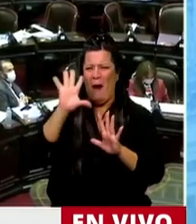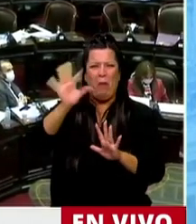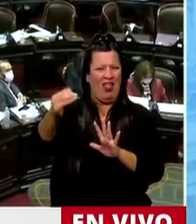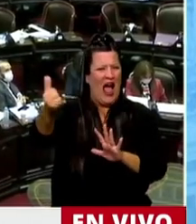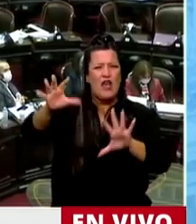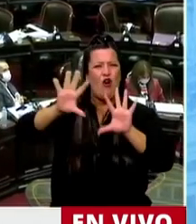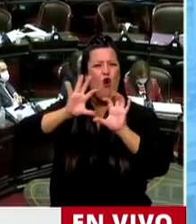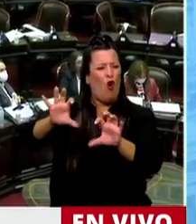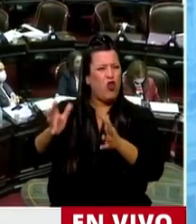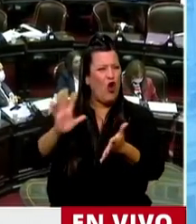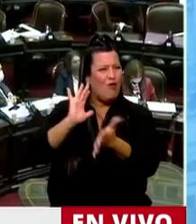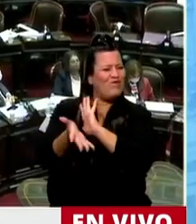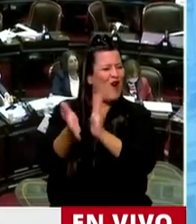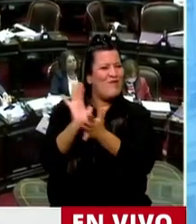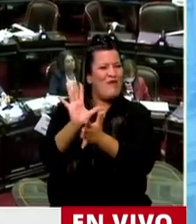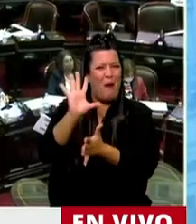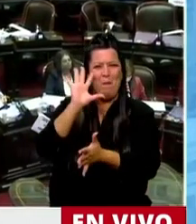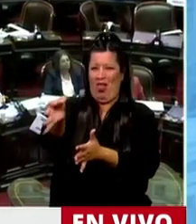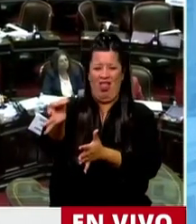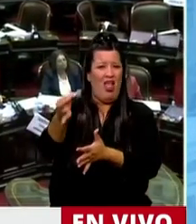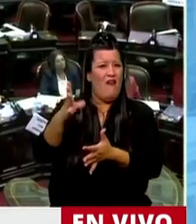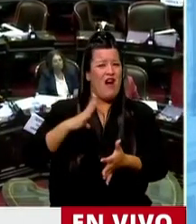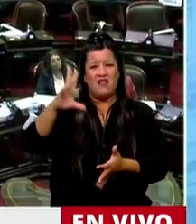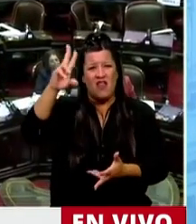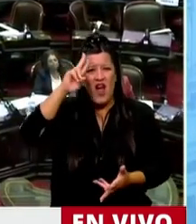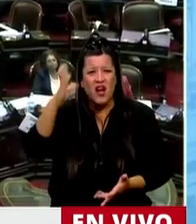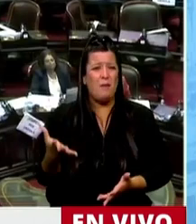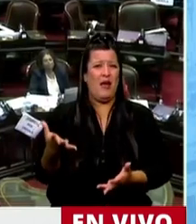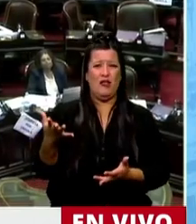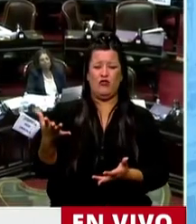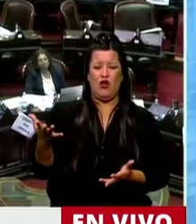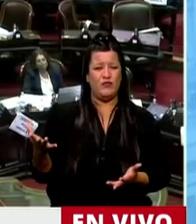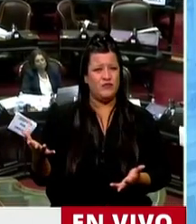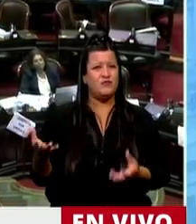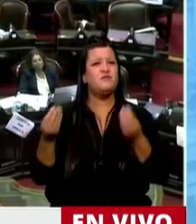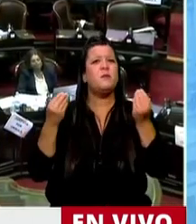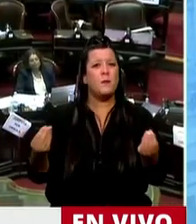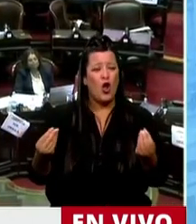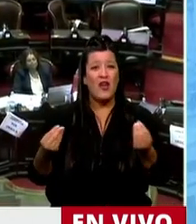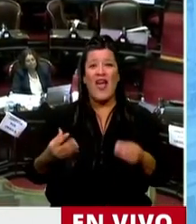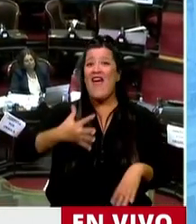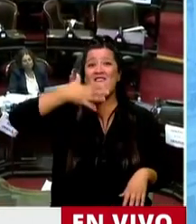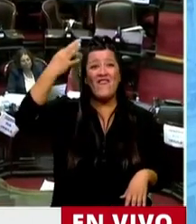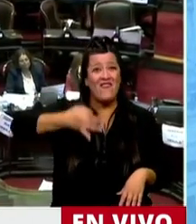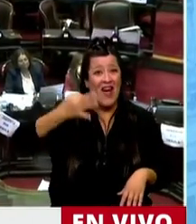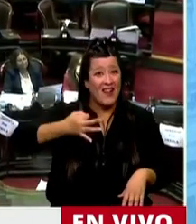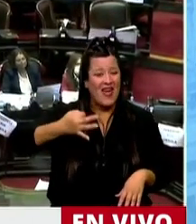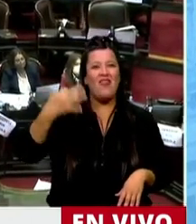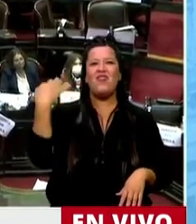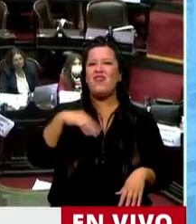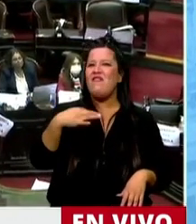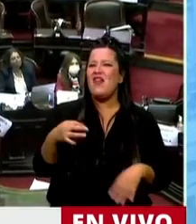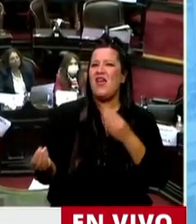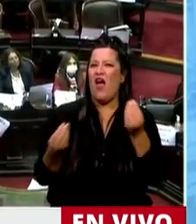odio, con tanta falta de respeto y consideración, porque en verdad lo que debieran